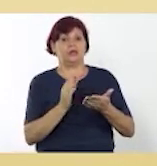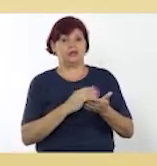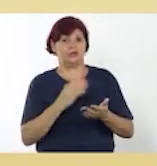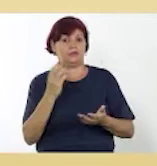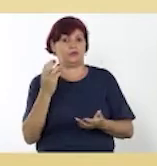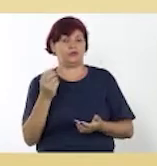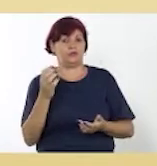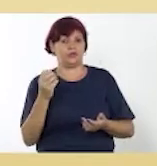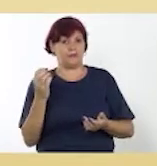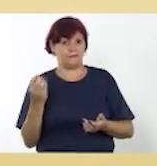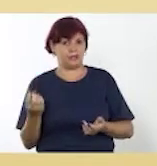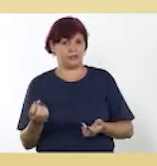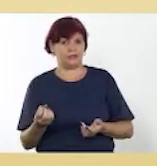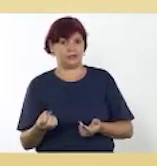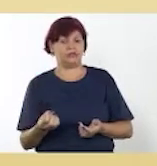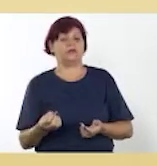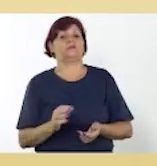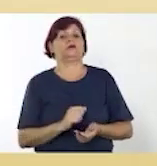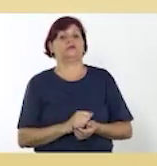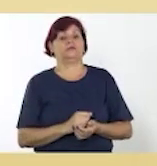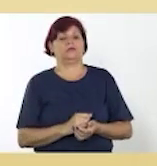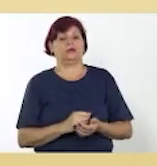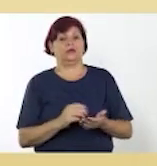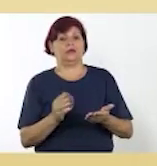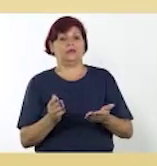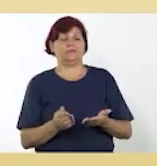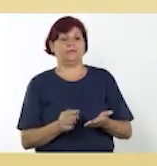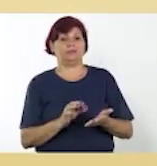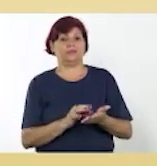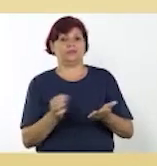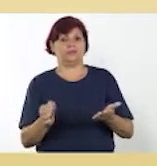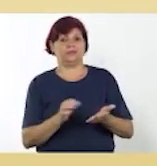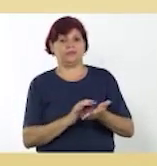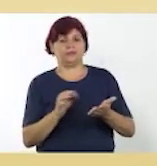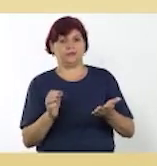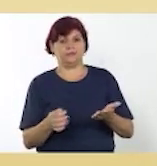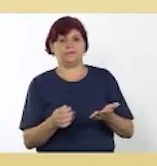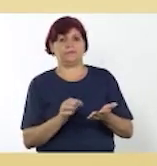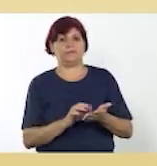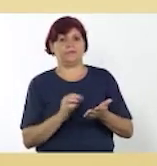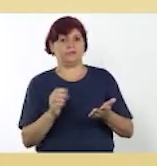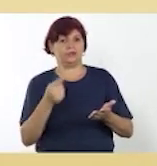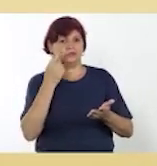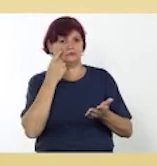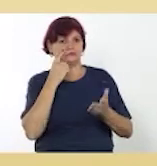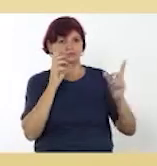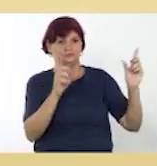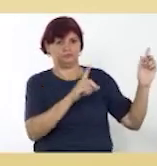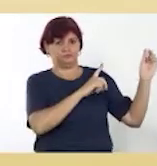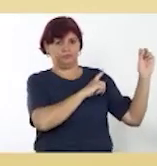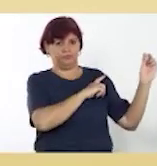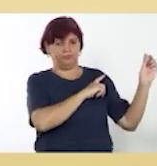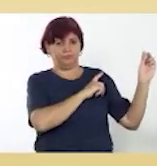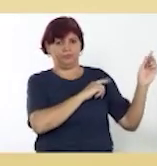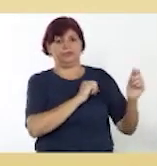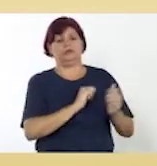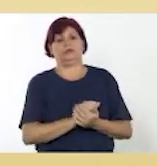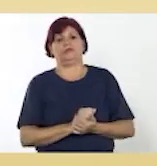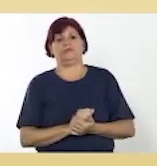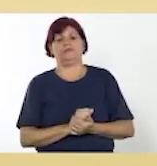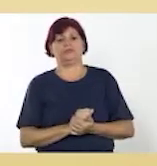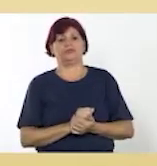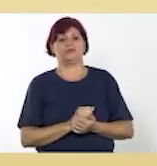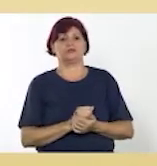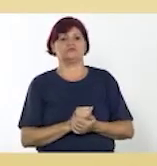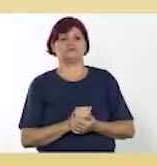manual de ejercicios de matemáticas para la enseñanza media superior, en las páginas que ahí están señaladas, y